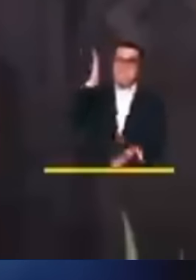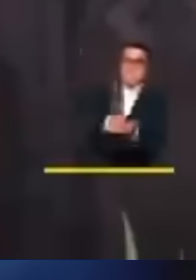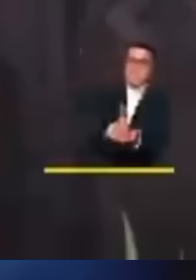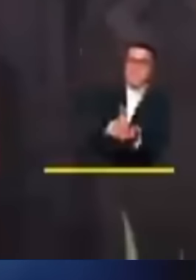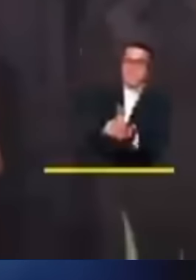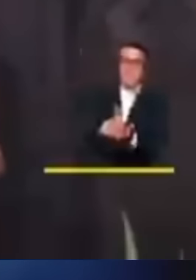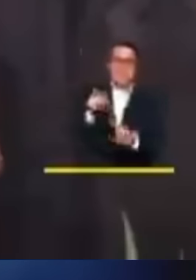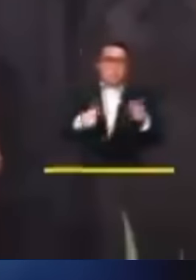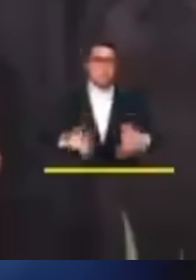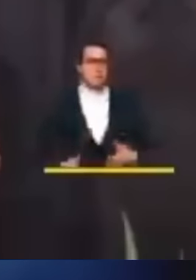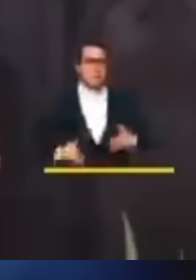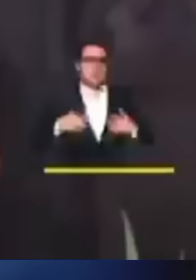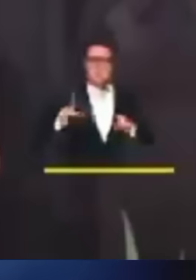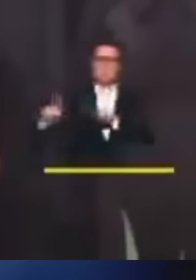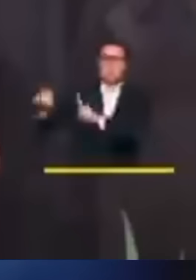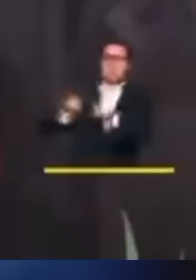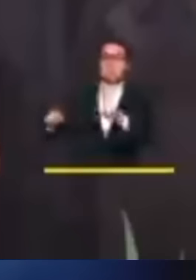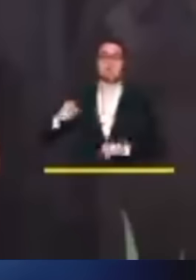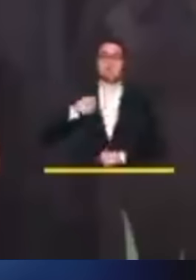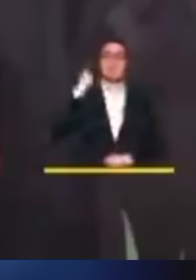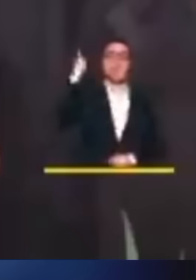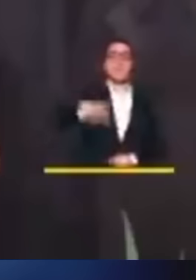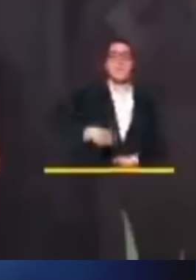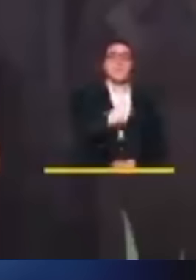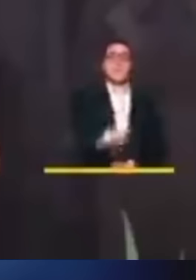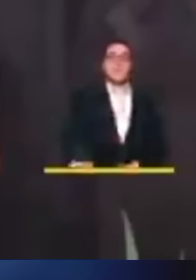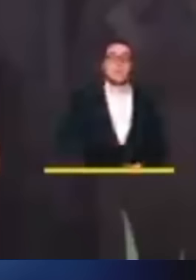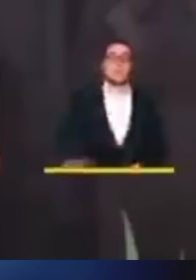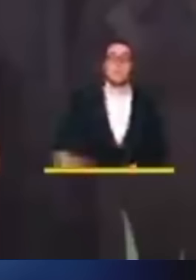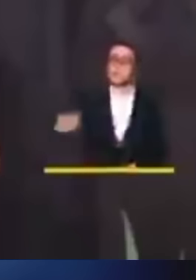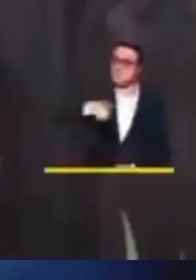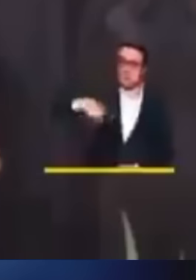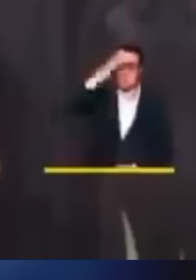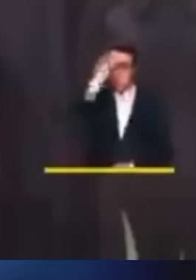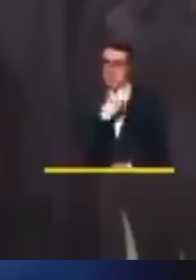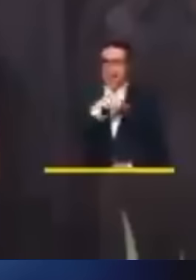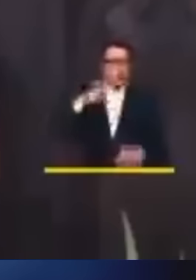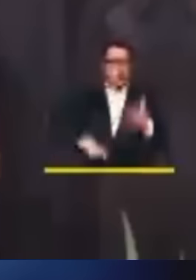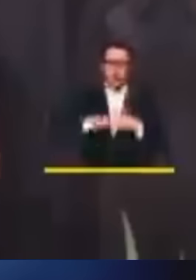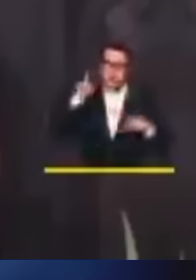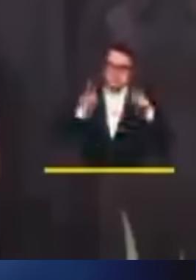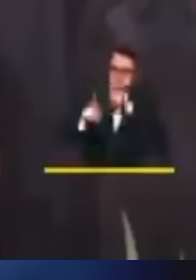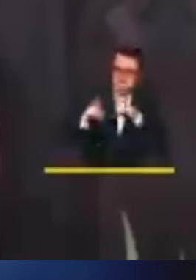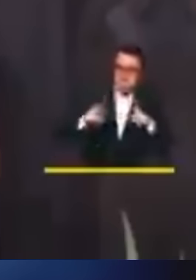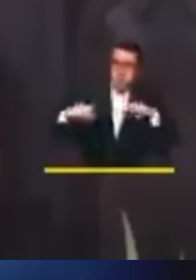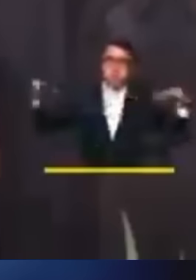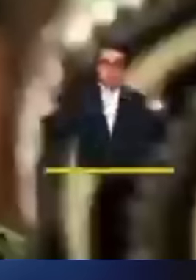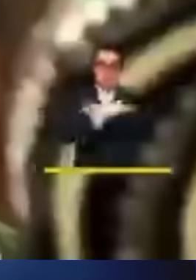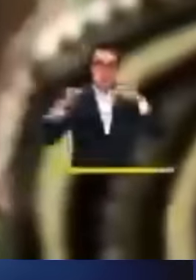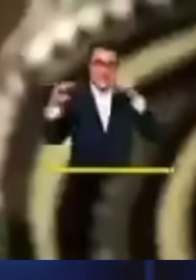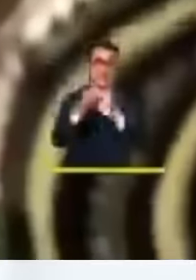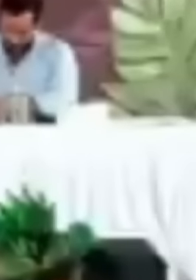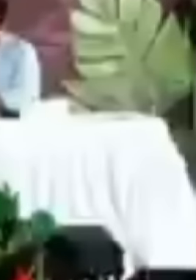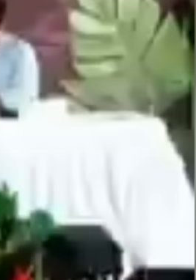alcalde jesús david contreras rechazo públicamente las declaraciones erróneas del